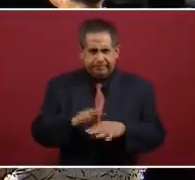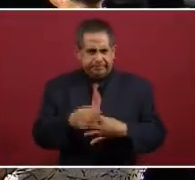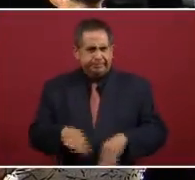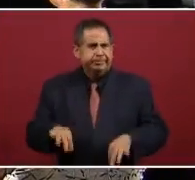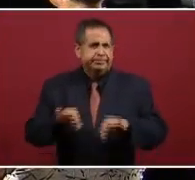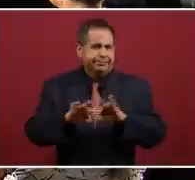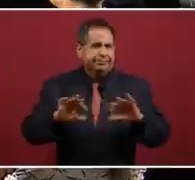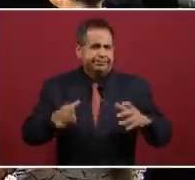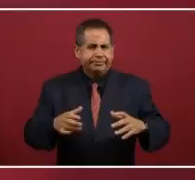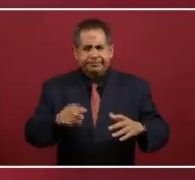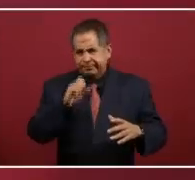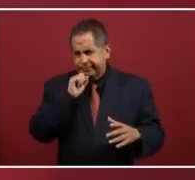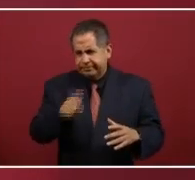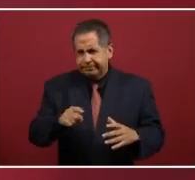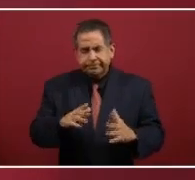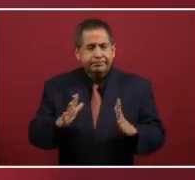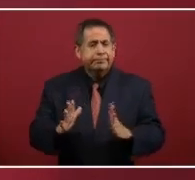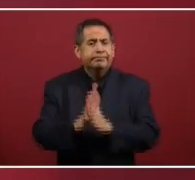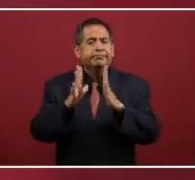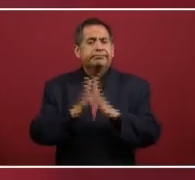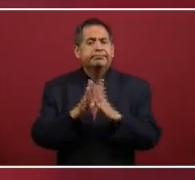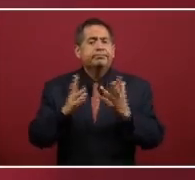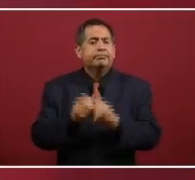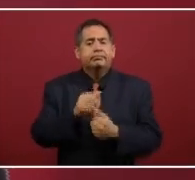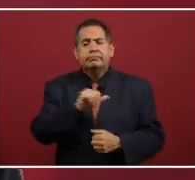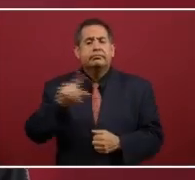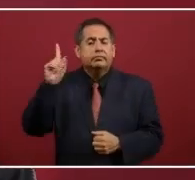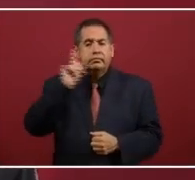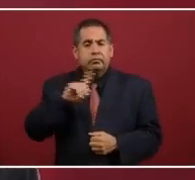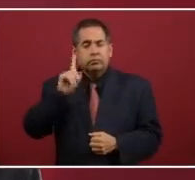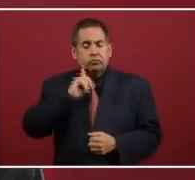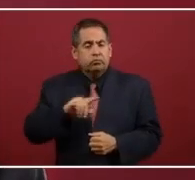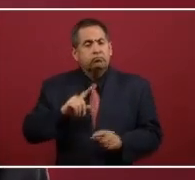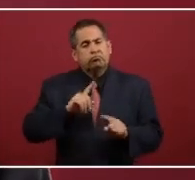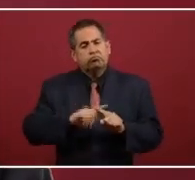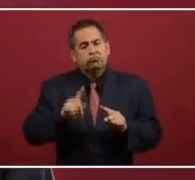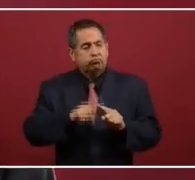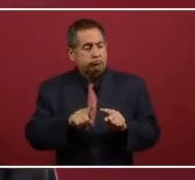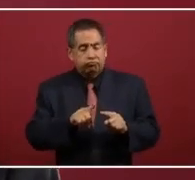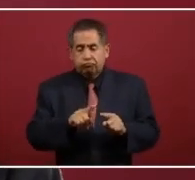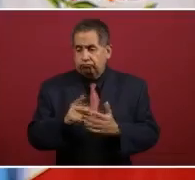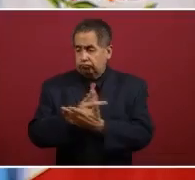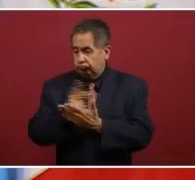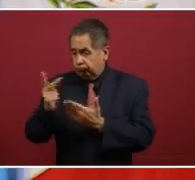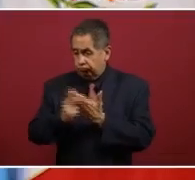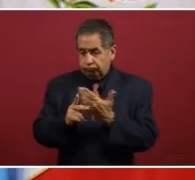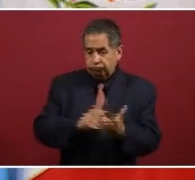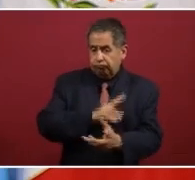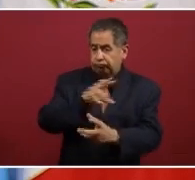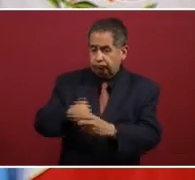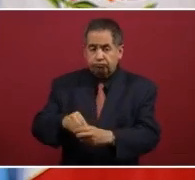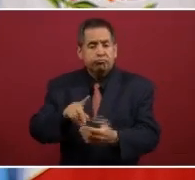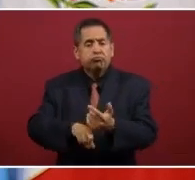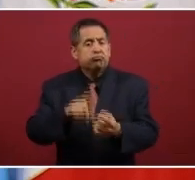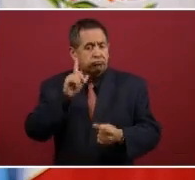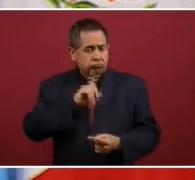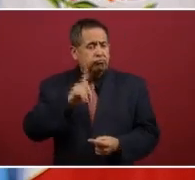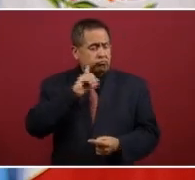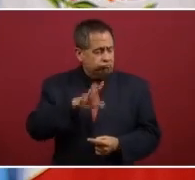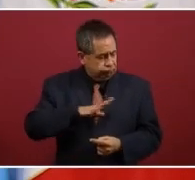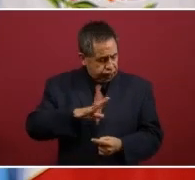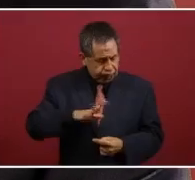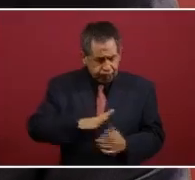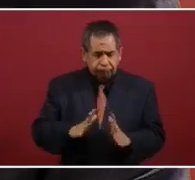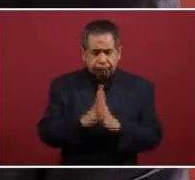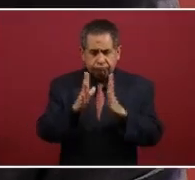importante, en la participación de las mujeres en todos los programas de bienestar, como